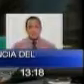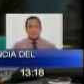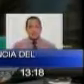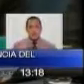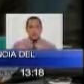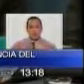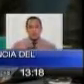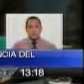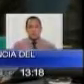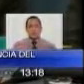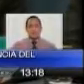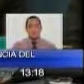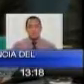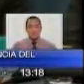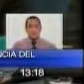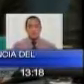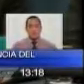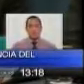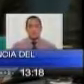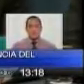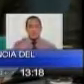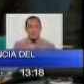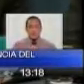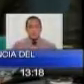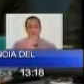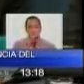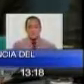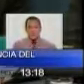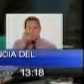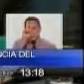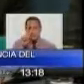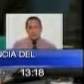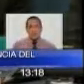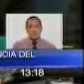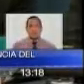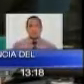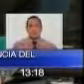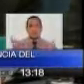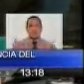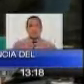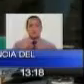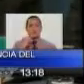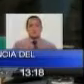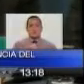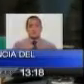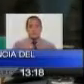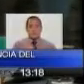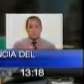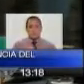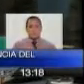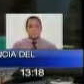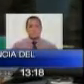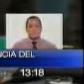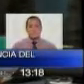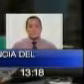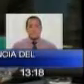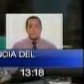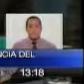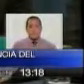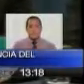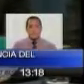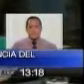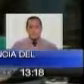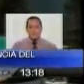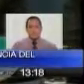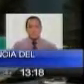con cualquier entidad del Estado la defensa del Perú ante cortes internacionales. Lo que hizo el ministro